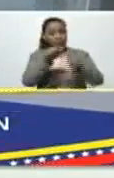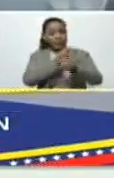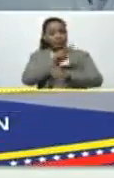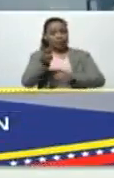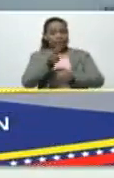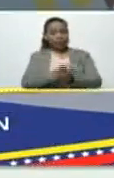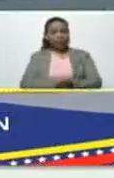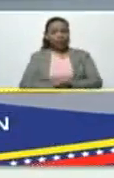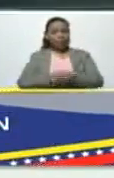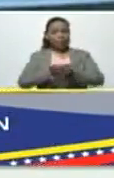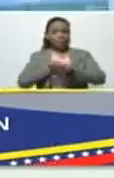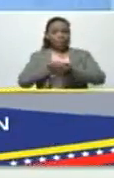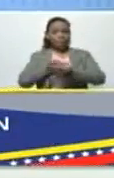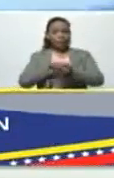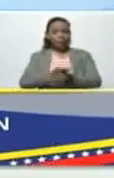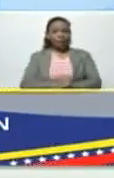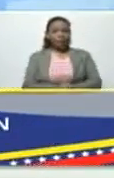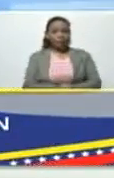ministra